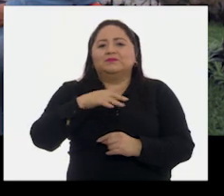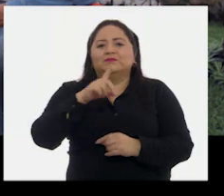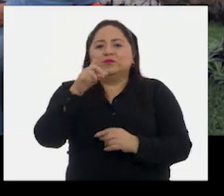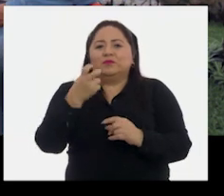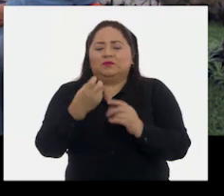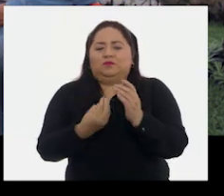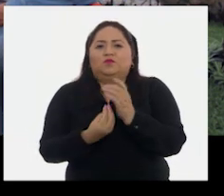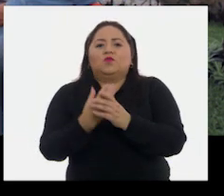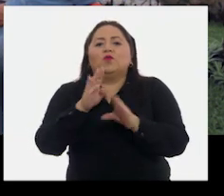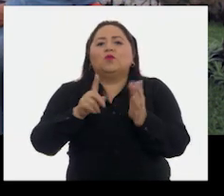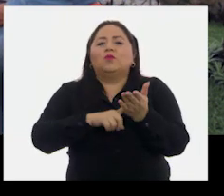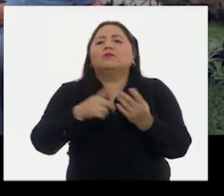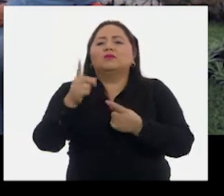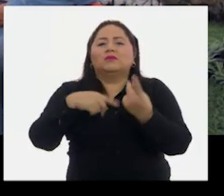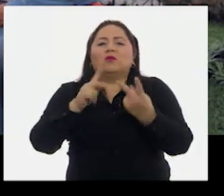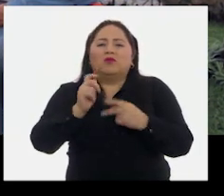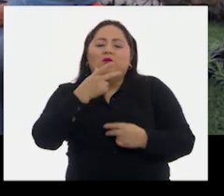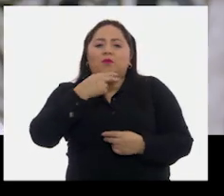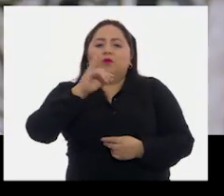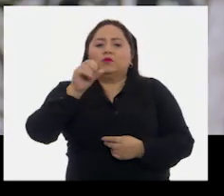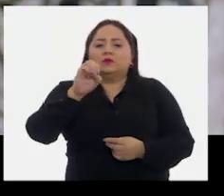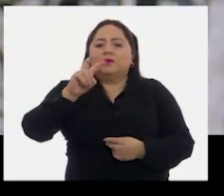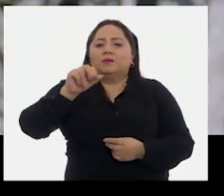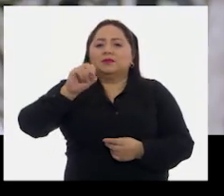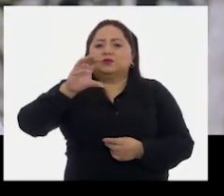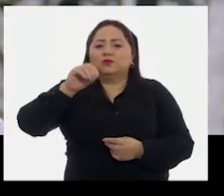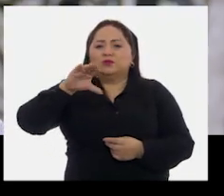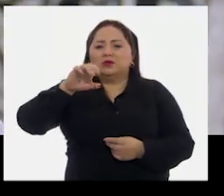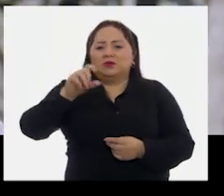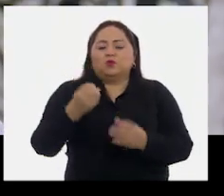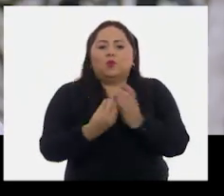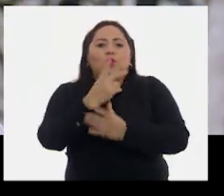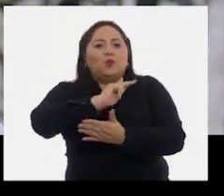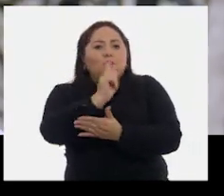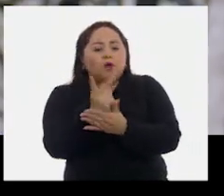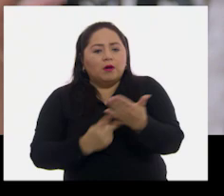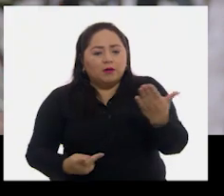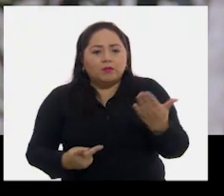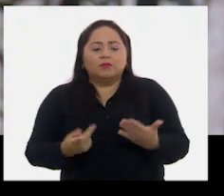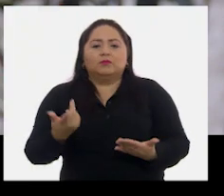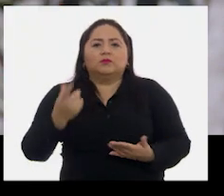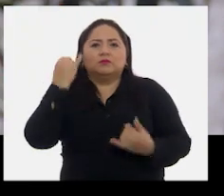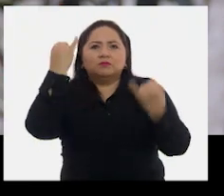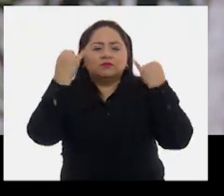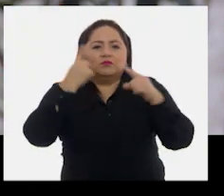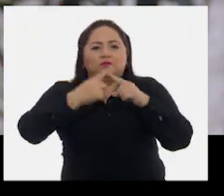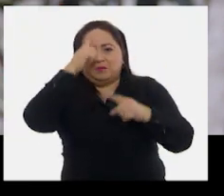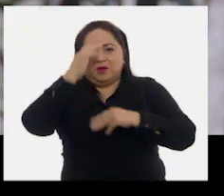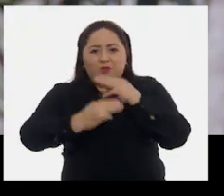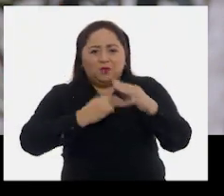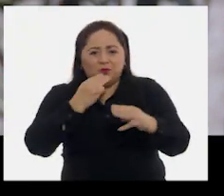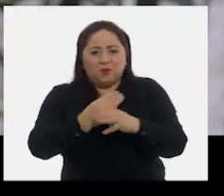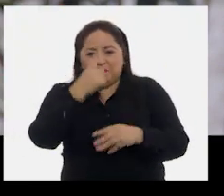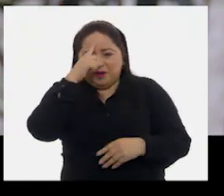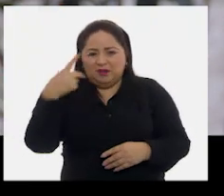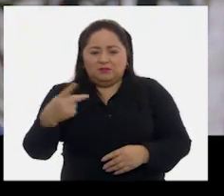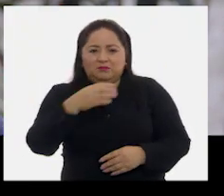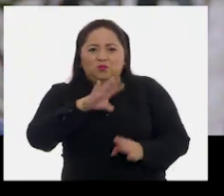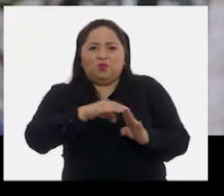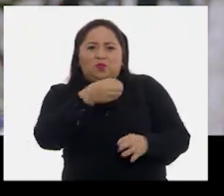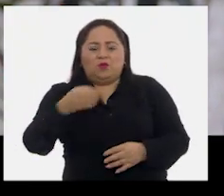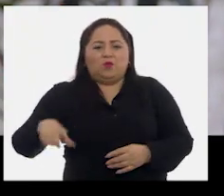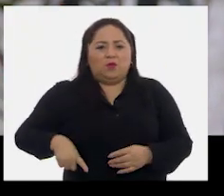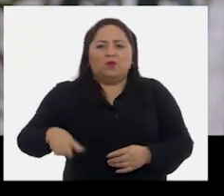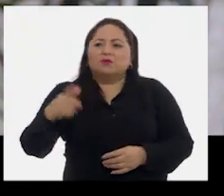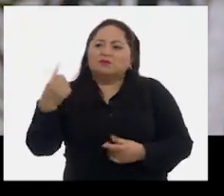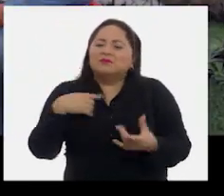una figura, la de José Vasconcelos, con sus programas, con sus líneas de su idea de mundo, sus líneas de gobierno, etc. ¿Qué